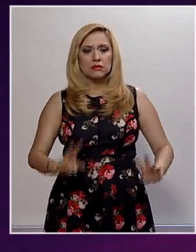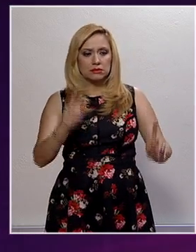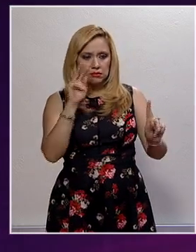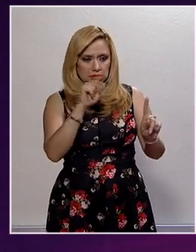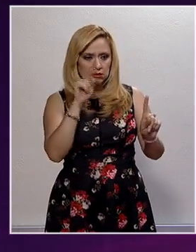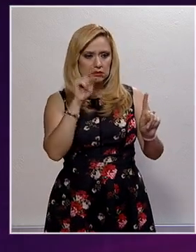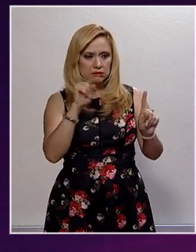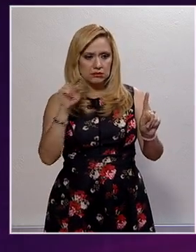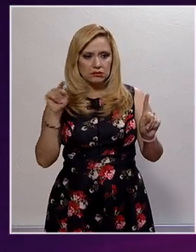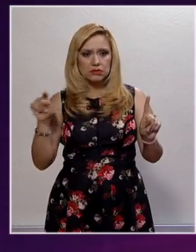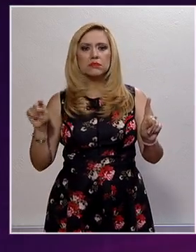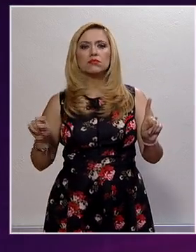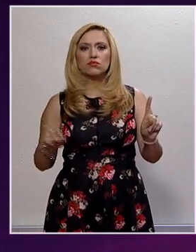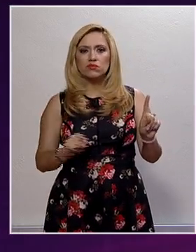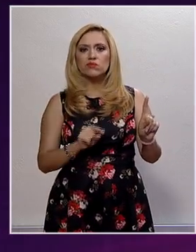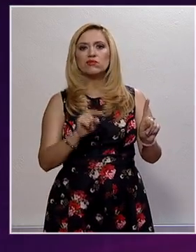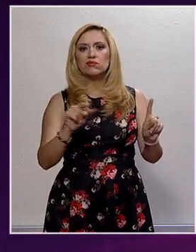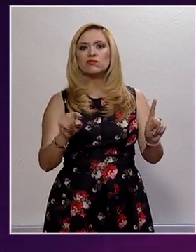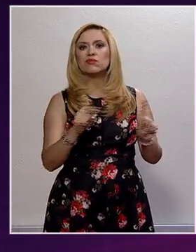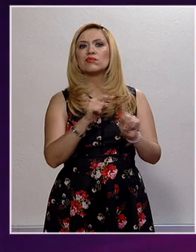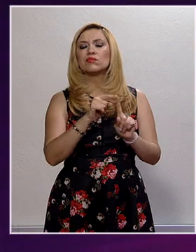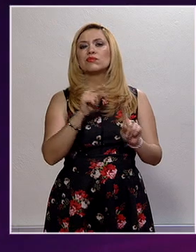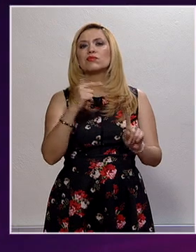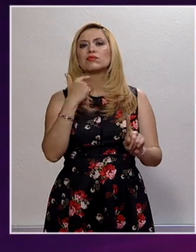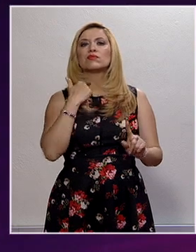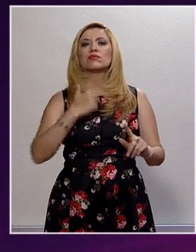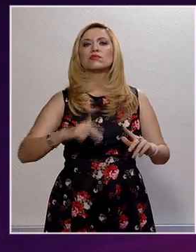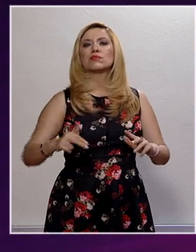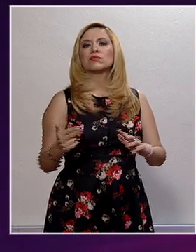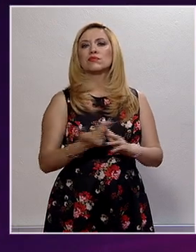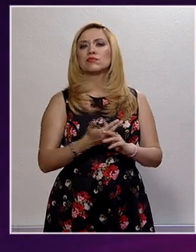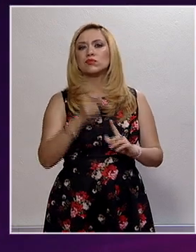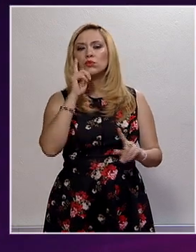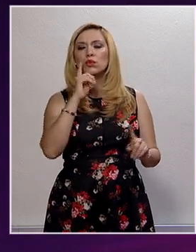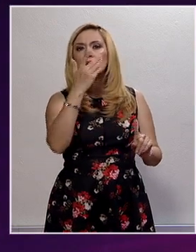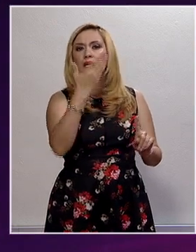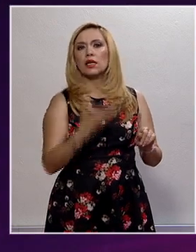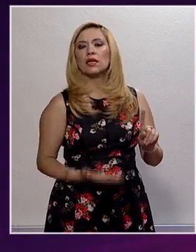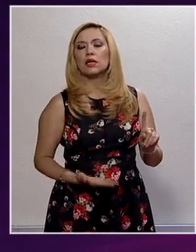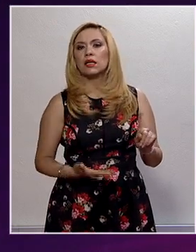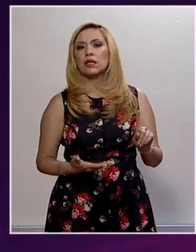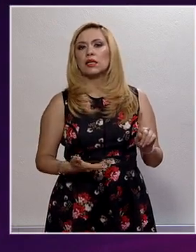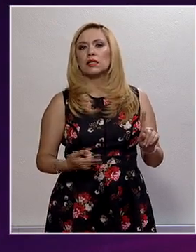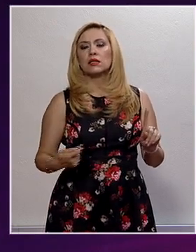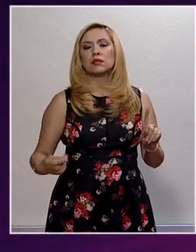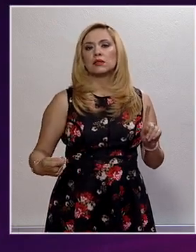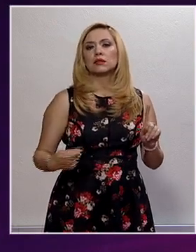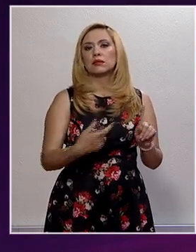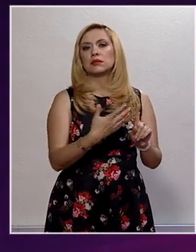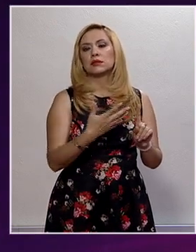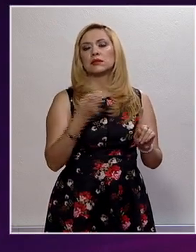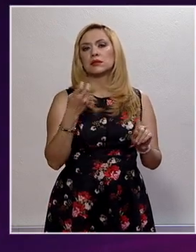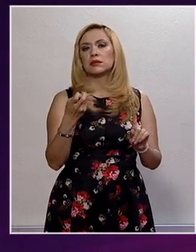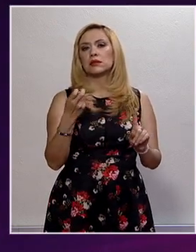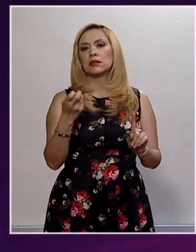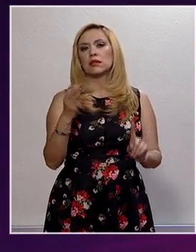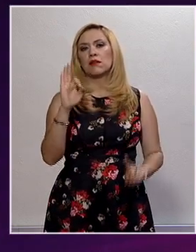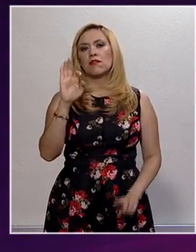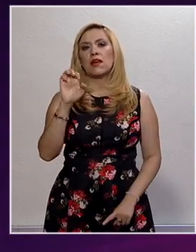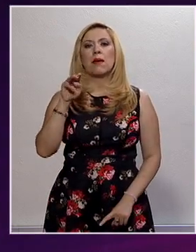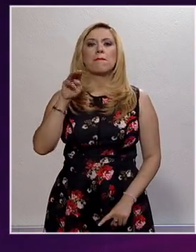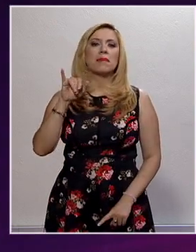son como indicios de que el asesinato de una mujer puede constituir